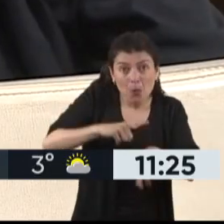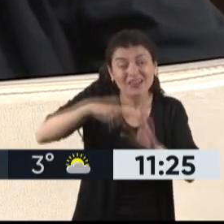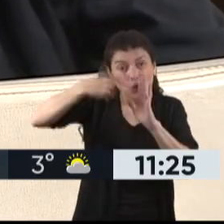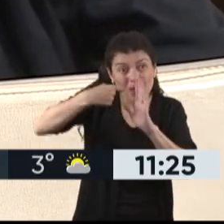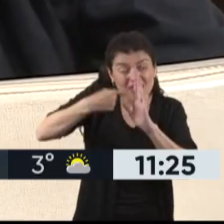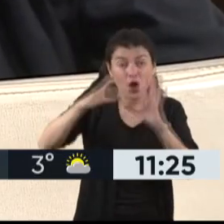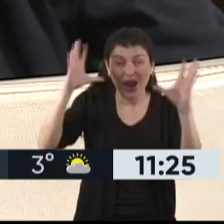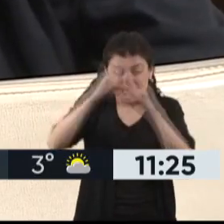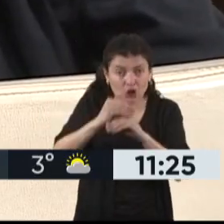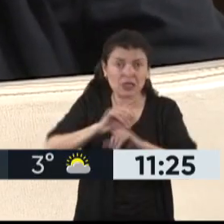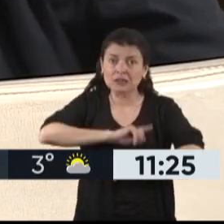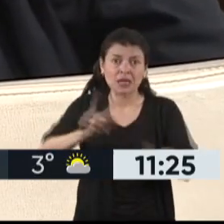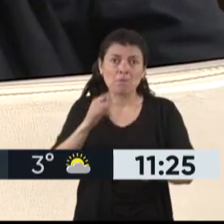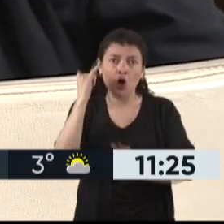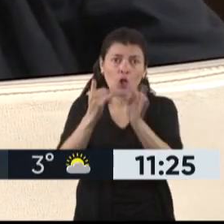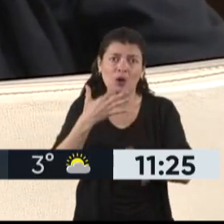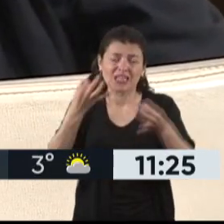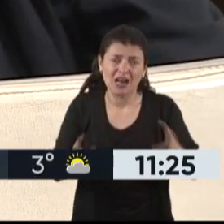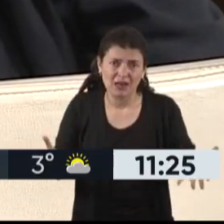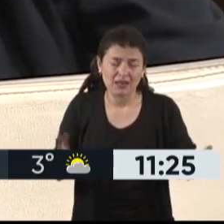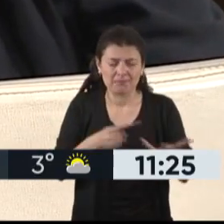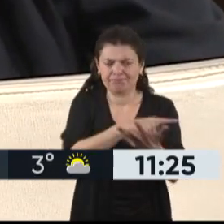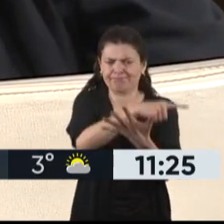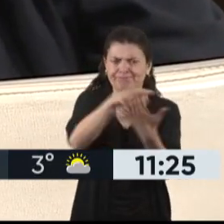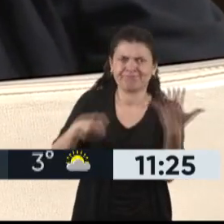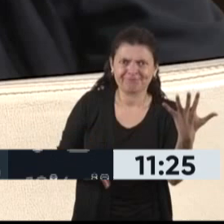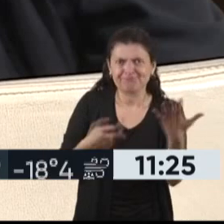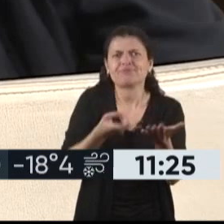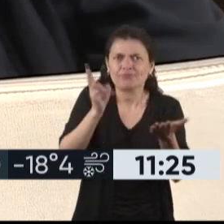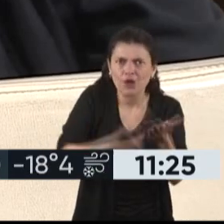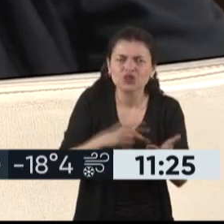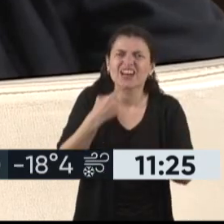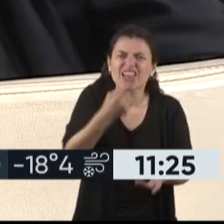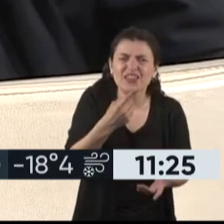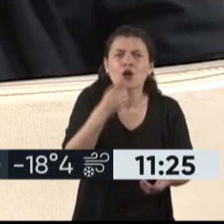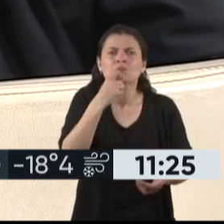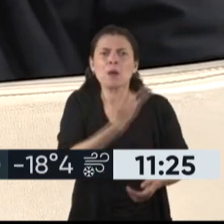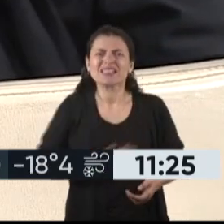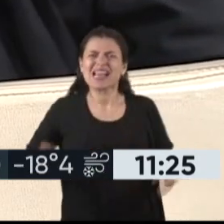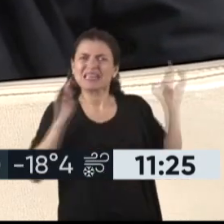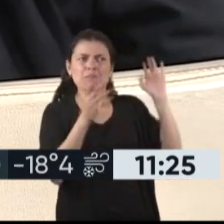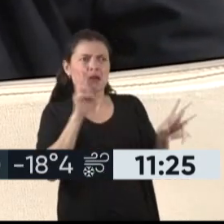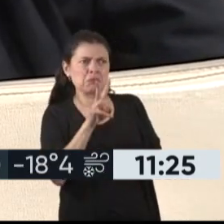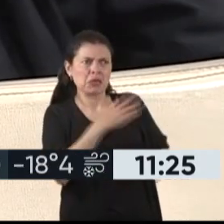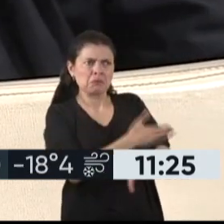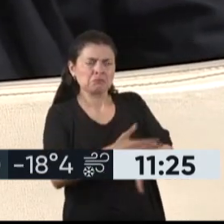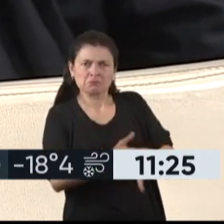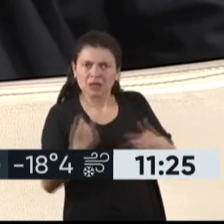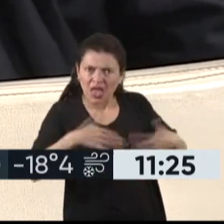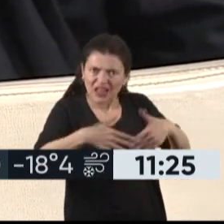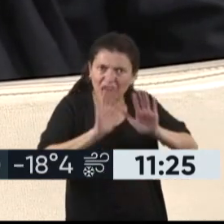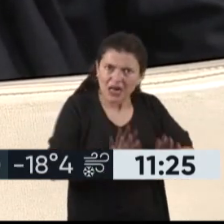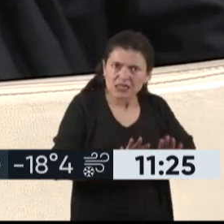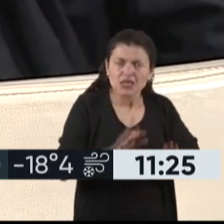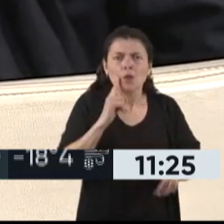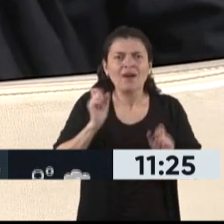La pregunta que vuelvo a hacerte de alguna manera, reitero la pregunta, es si Milei, ¿por qué Milei, el presidente, se emperra en